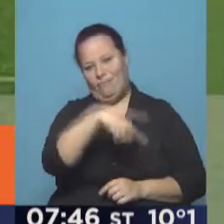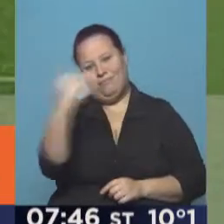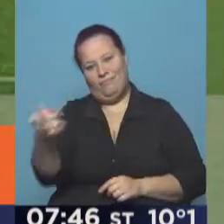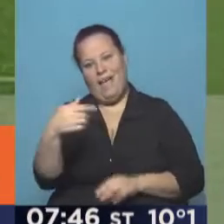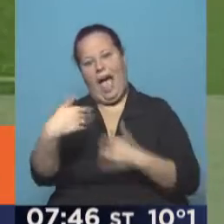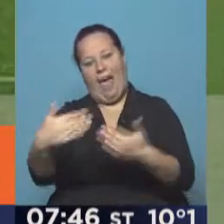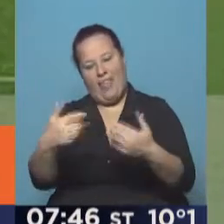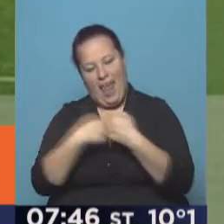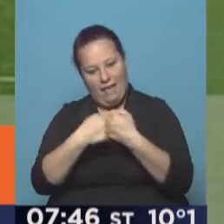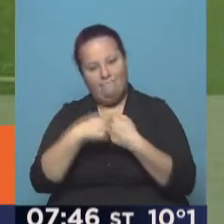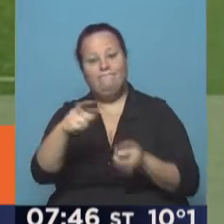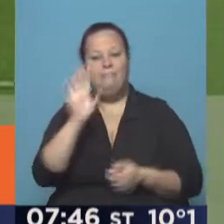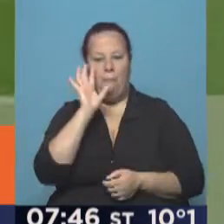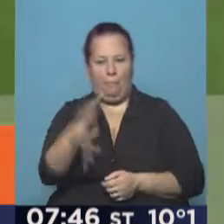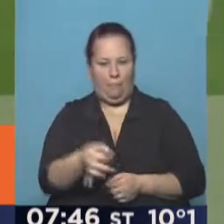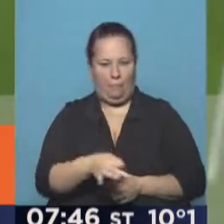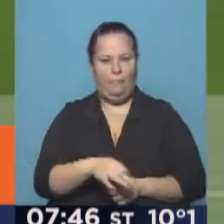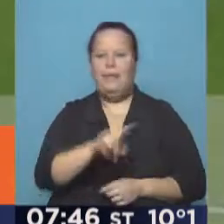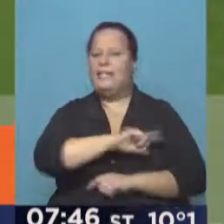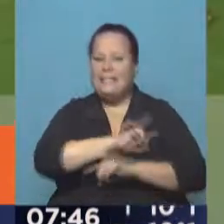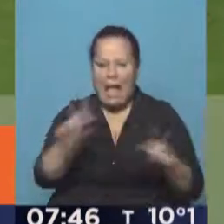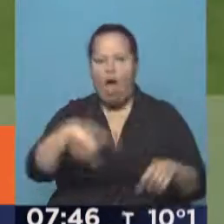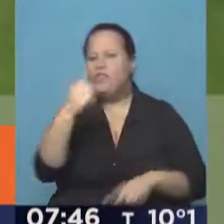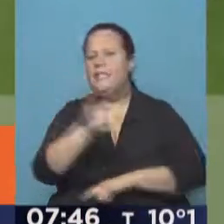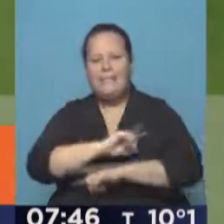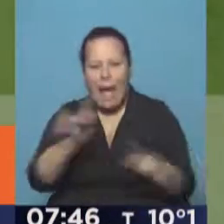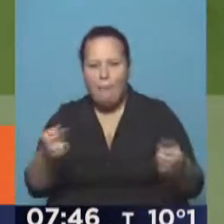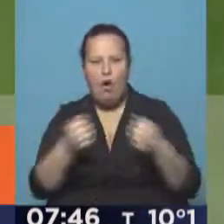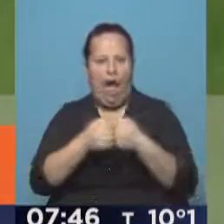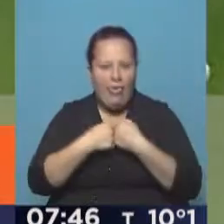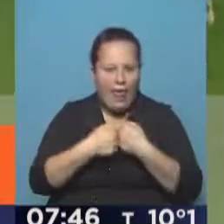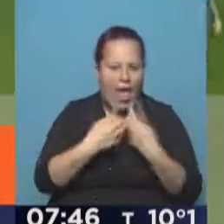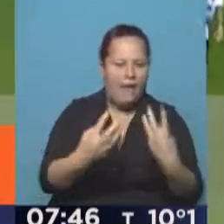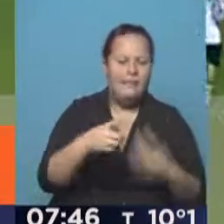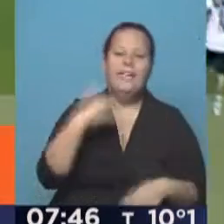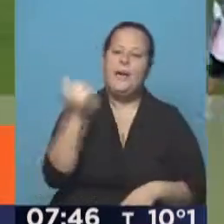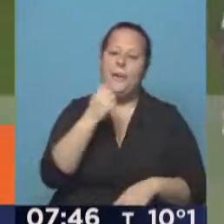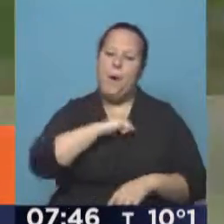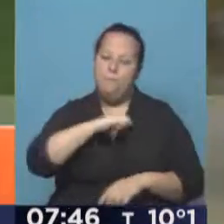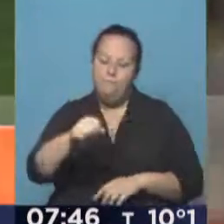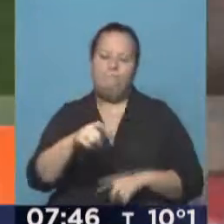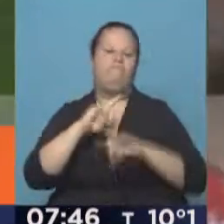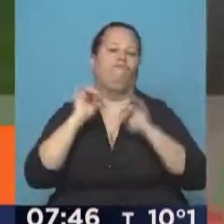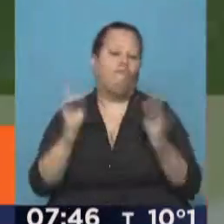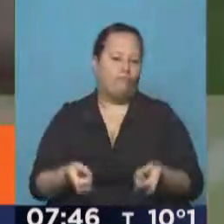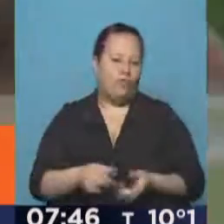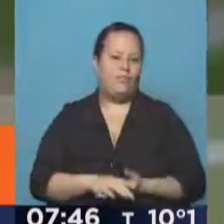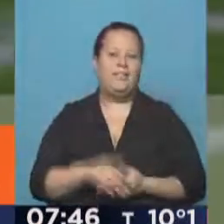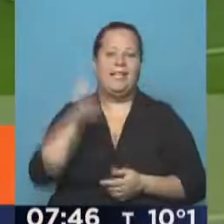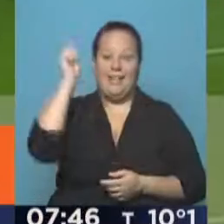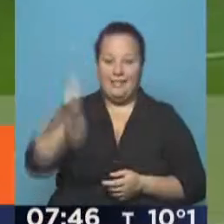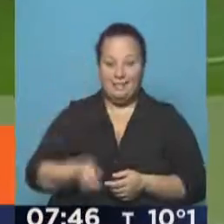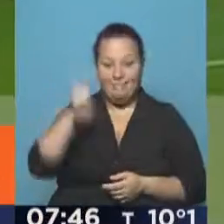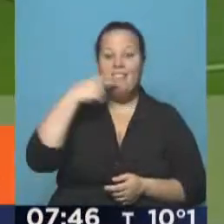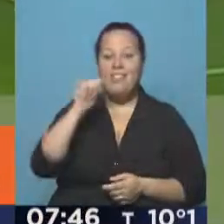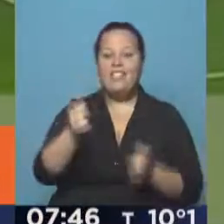estaba adelantado. Bueno, en esta imagen se ve que Driussi tampoco estaba adelantado. Lo cierto es que tuvo intención de jugar la pelota y por eso en línea, que sí